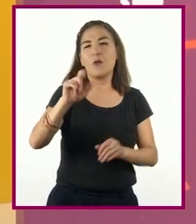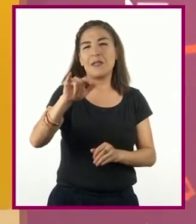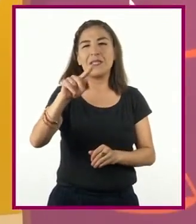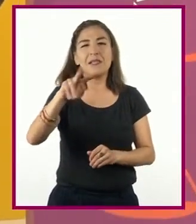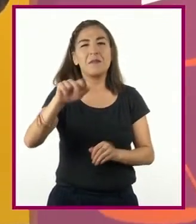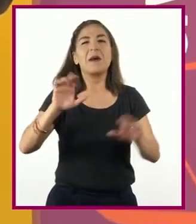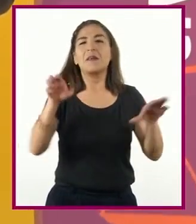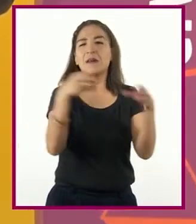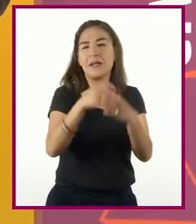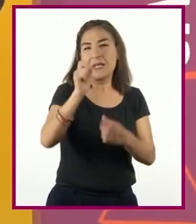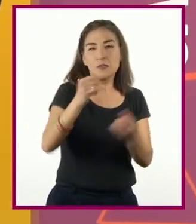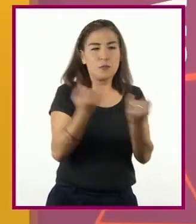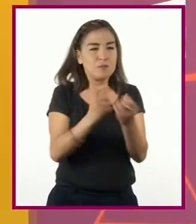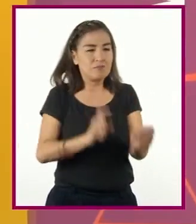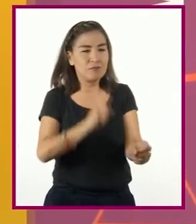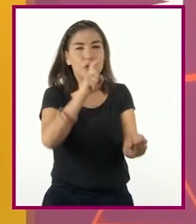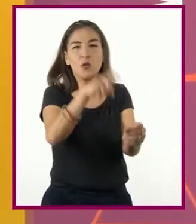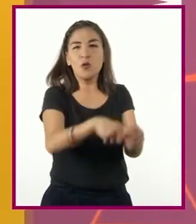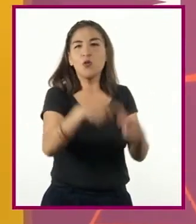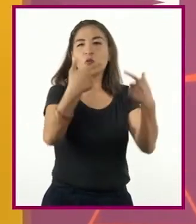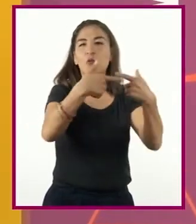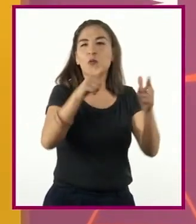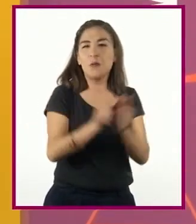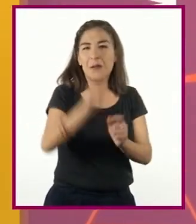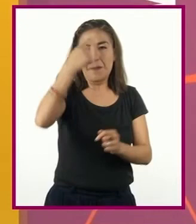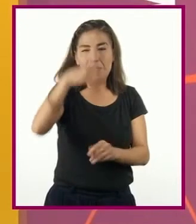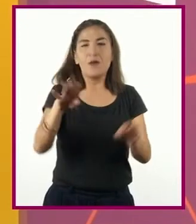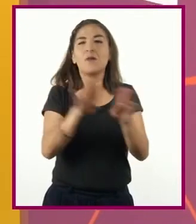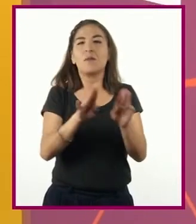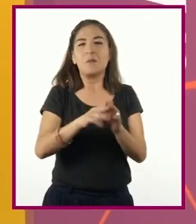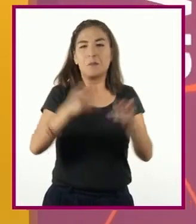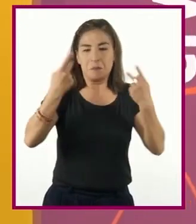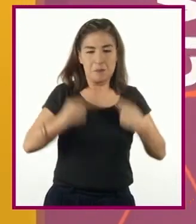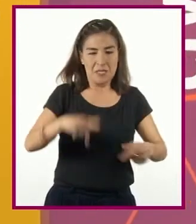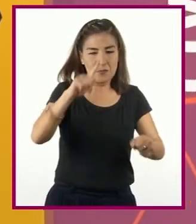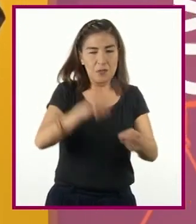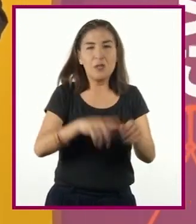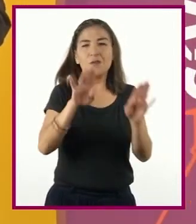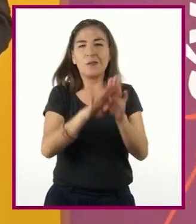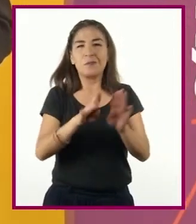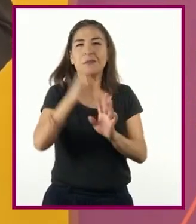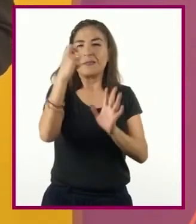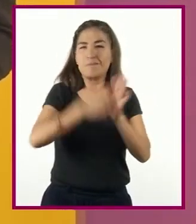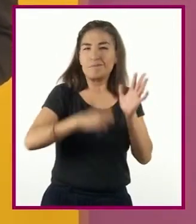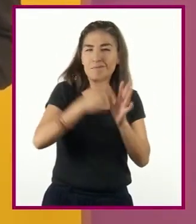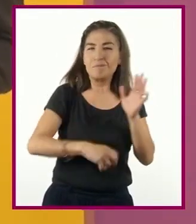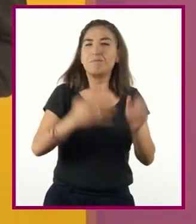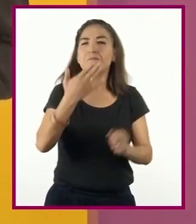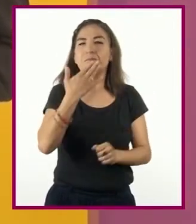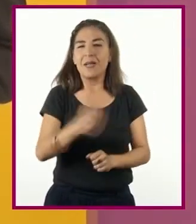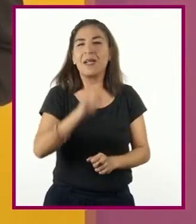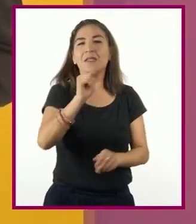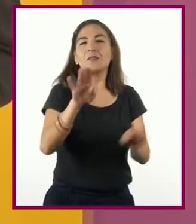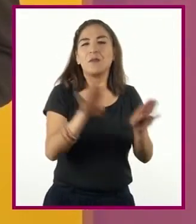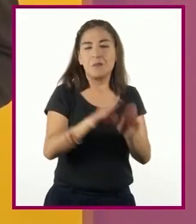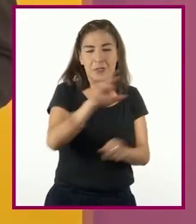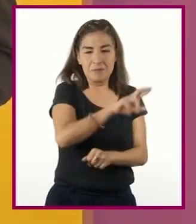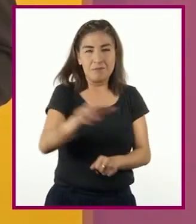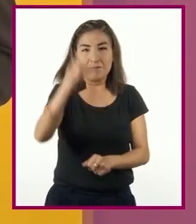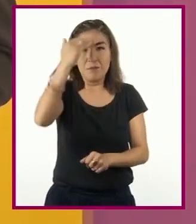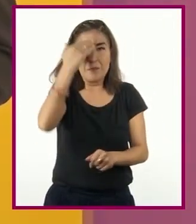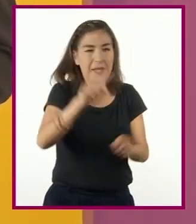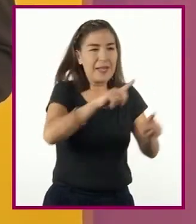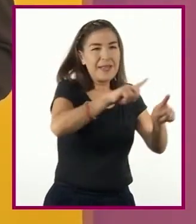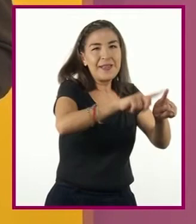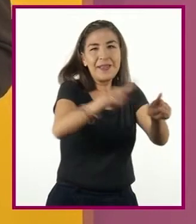de un grupo. Permite forjar la personalidad de cada una y cada uno al reconocerse como alguien